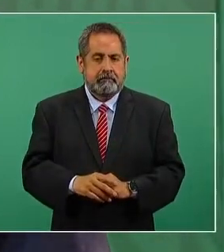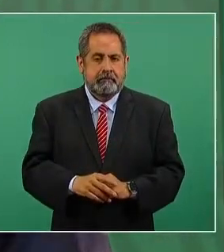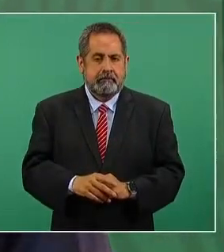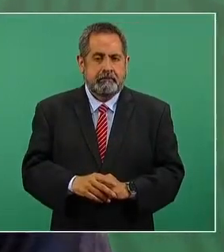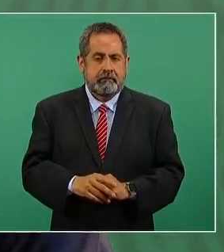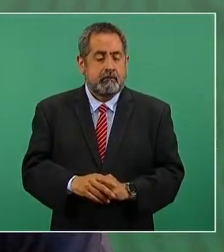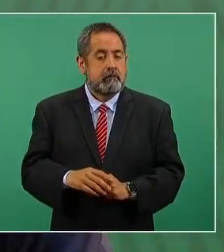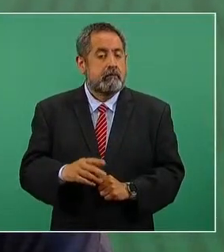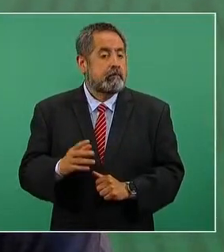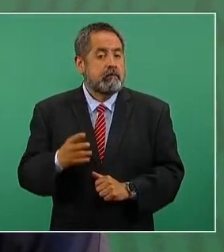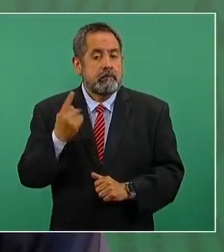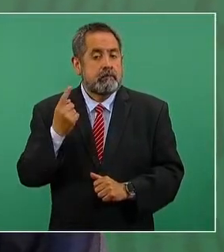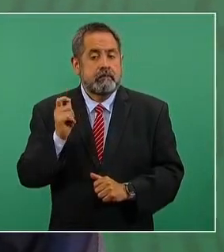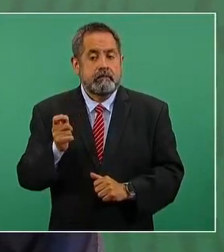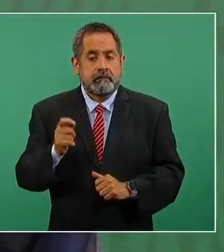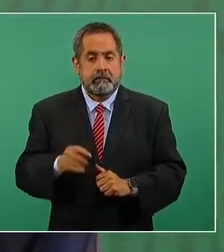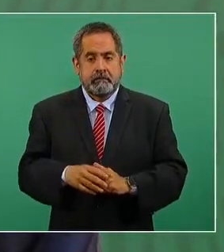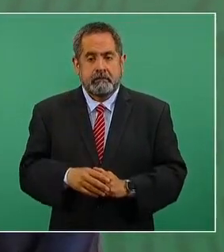Por